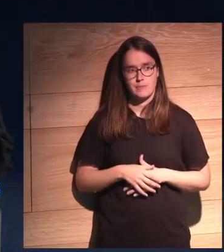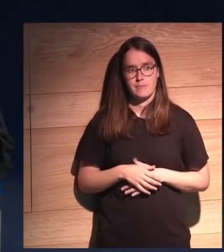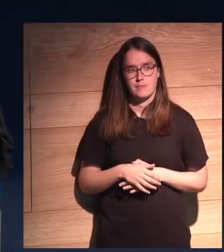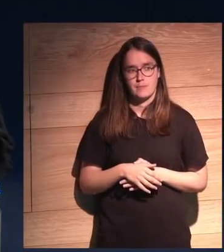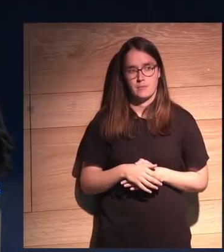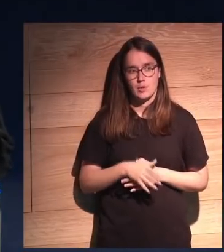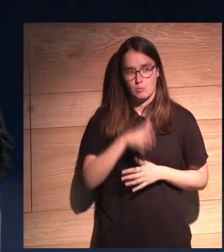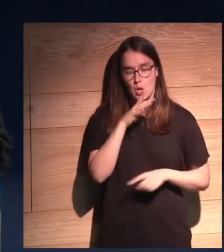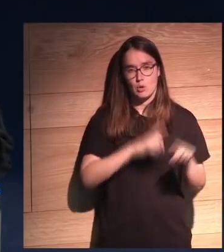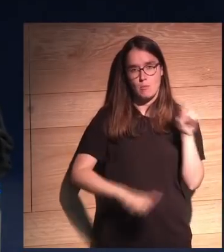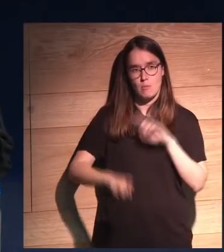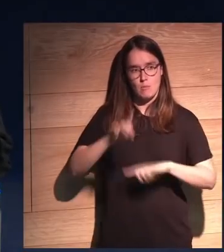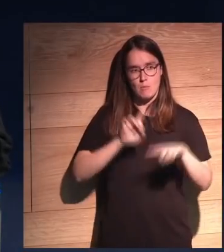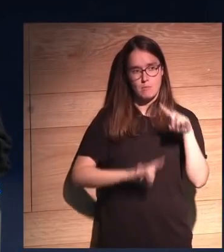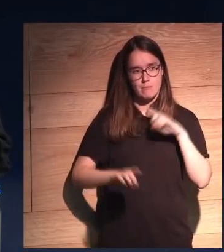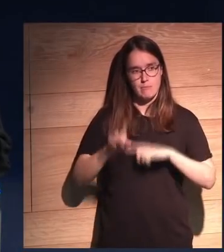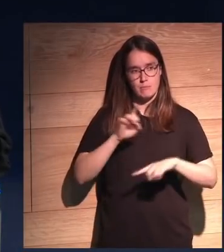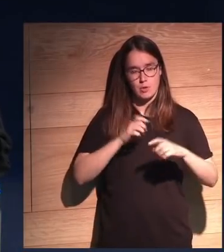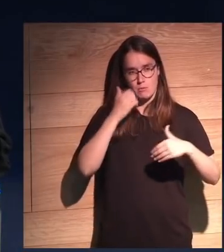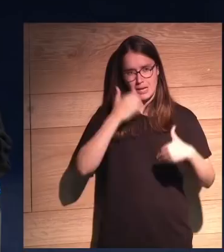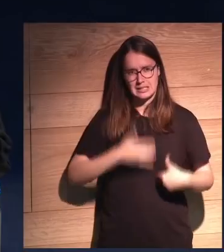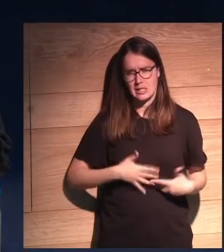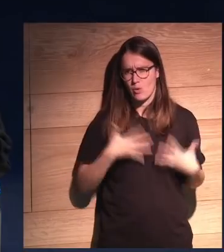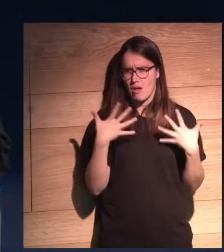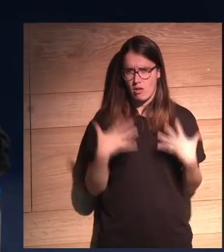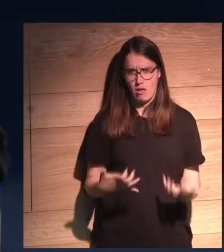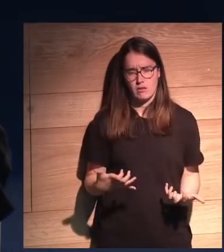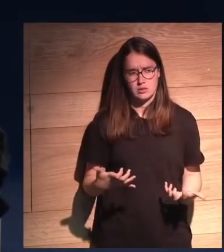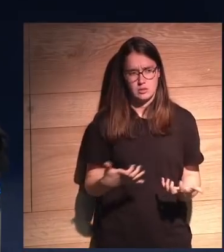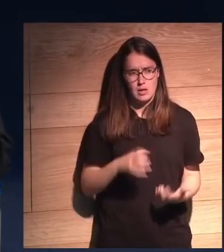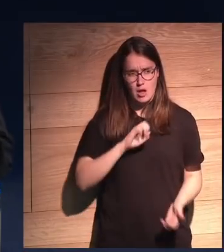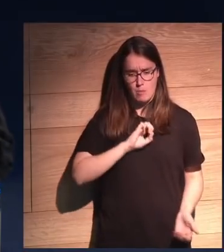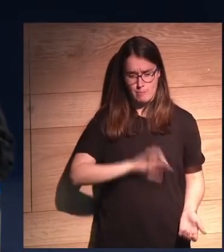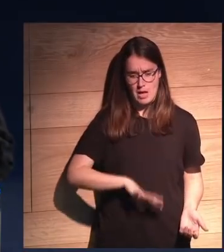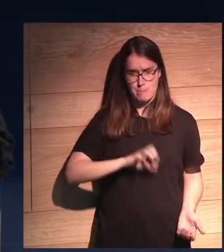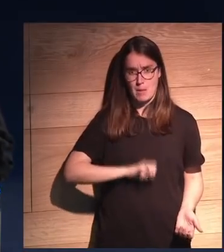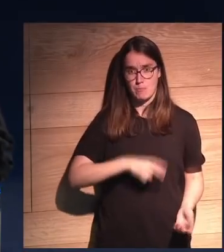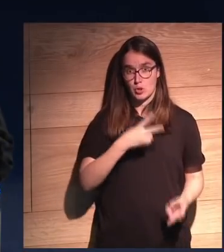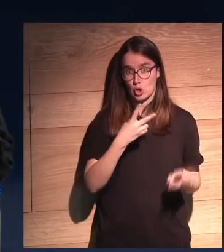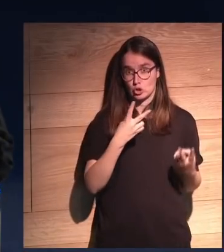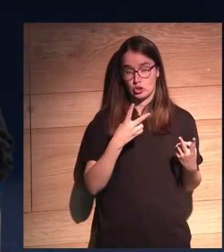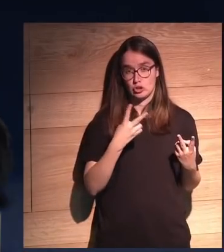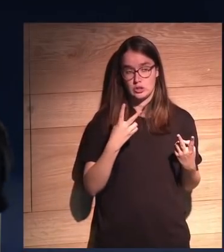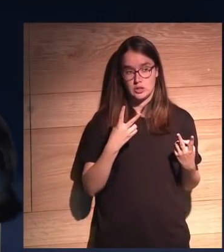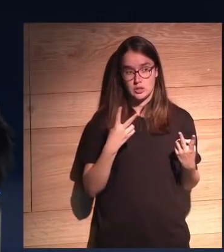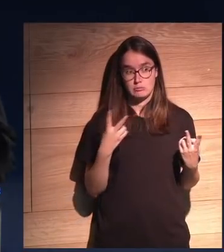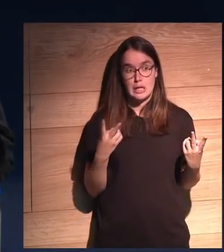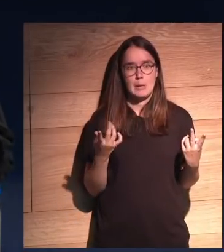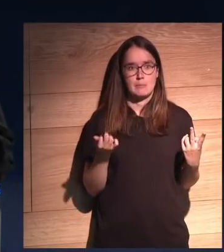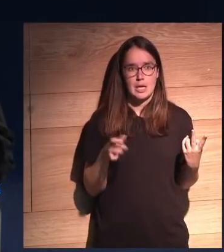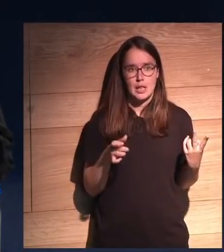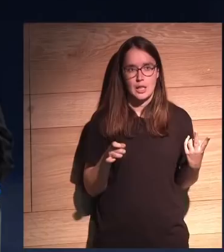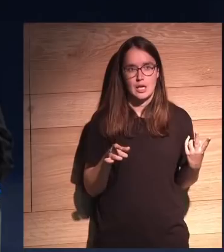numerosísimos problemas de salud. Tuvo 2 abortos, que se sepa por lo menos, y parece que